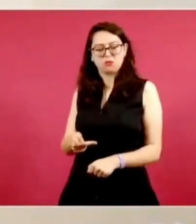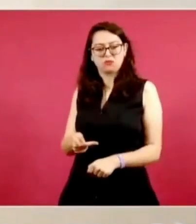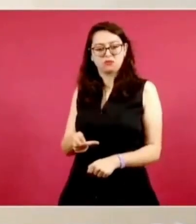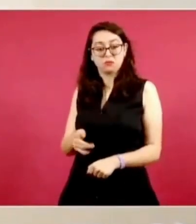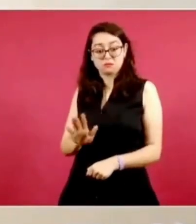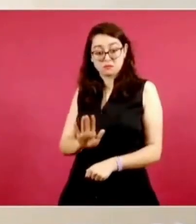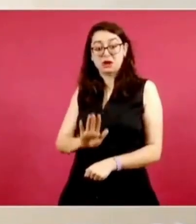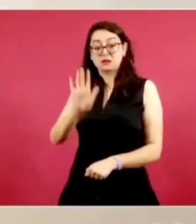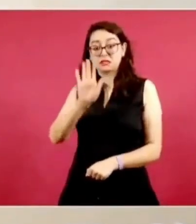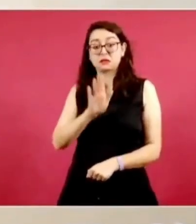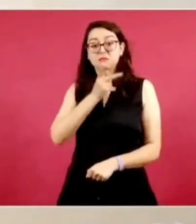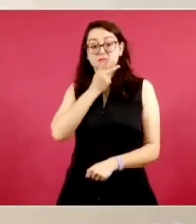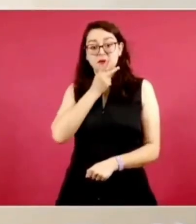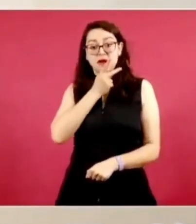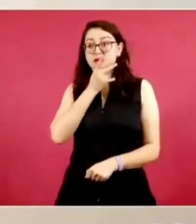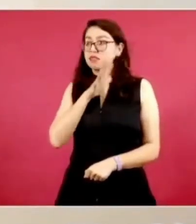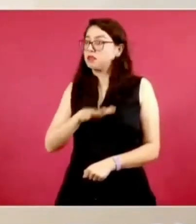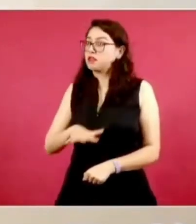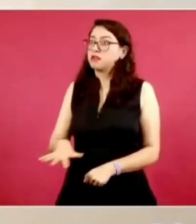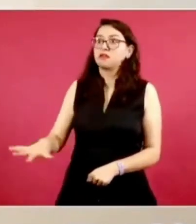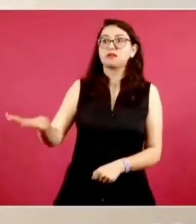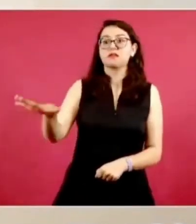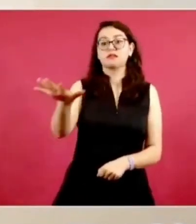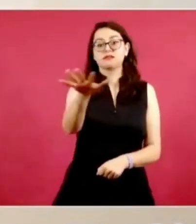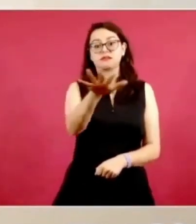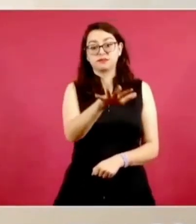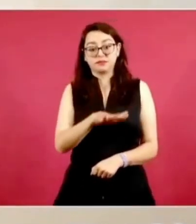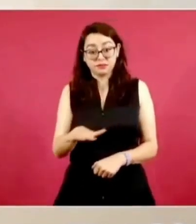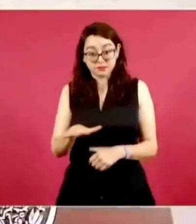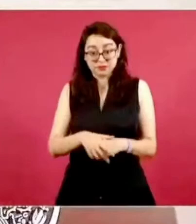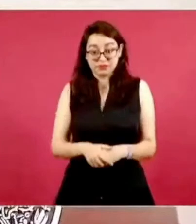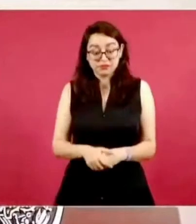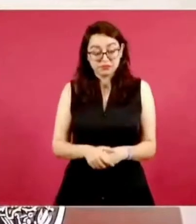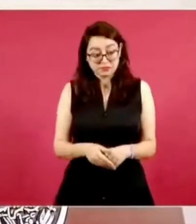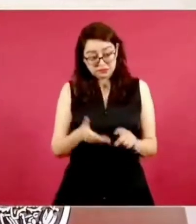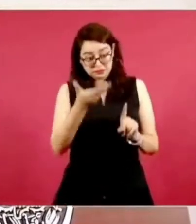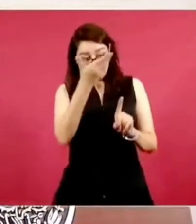Por esas singularidades,